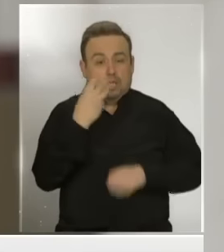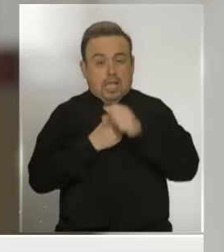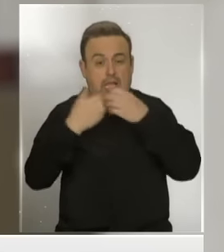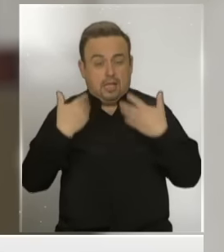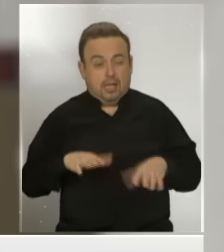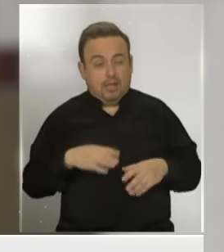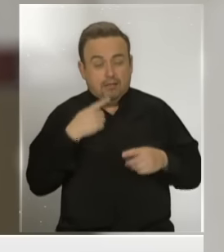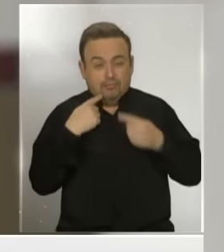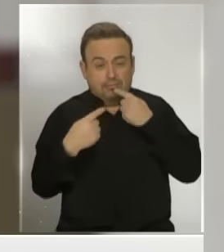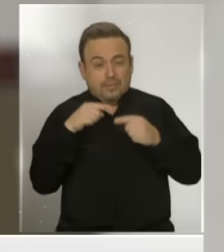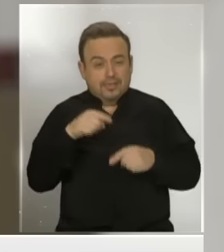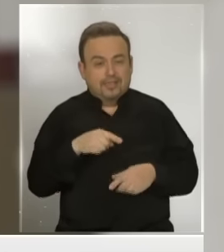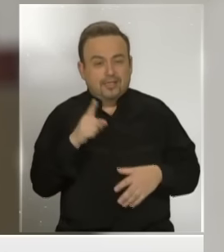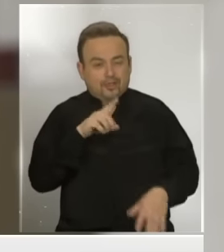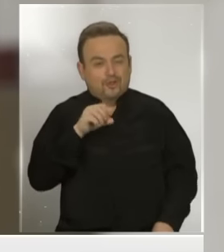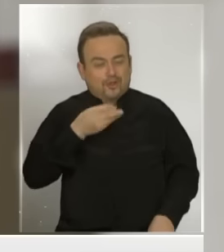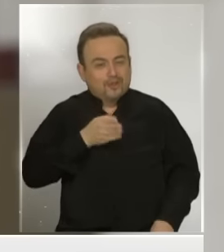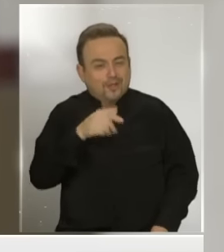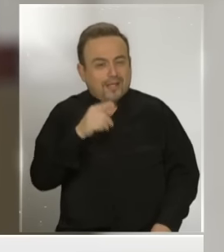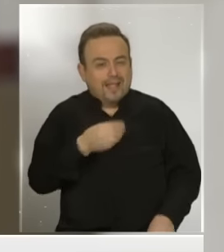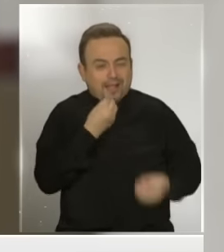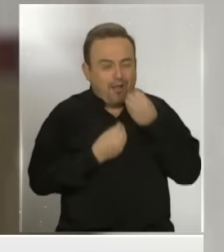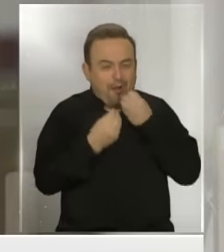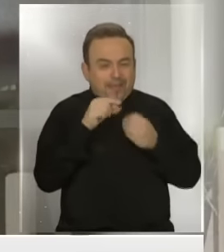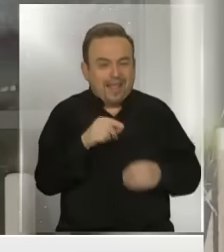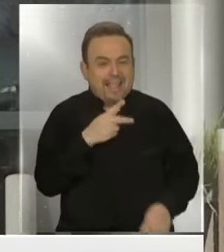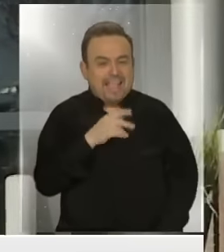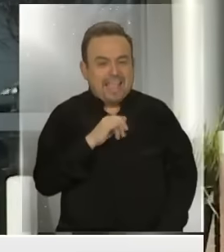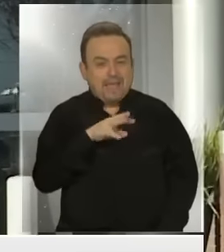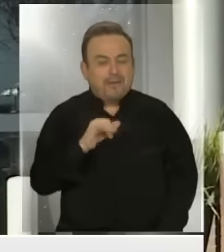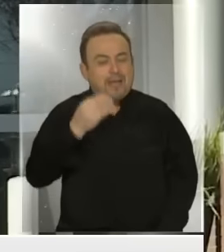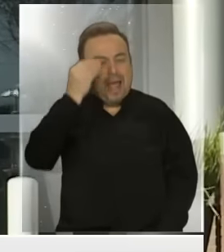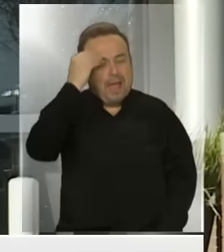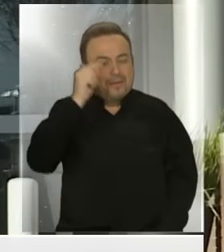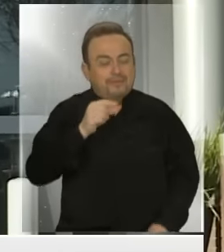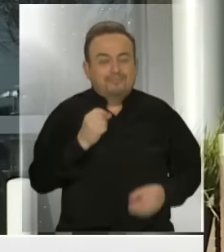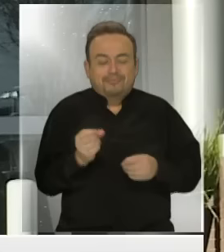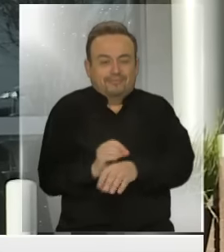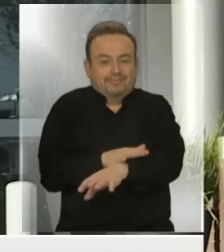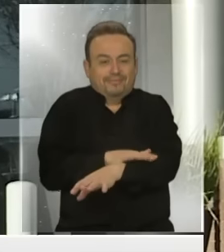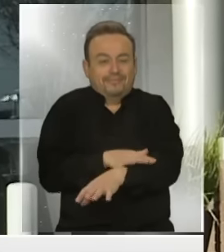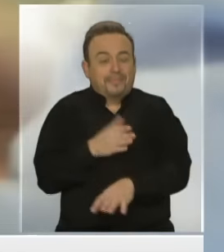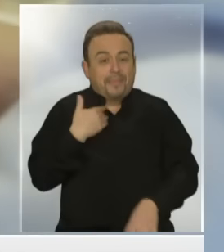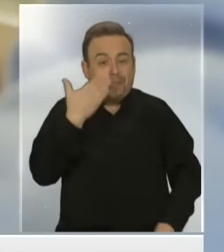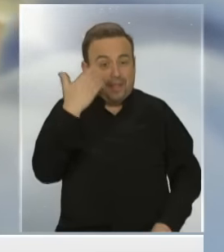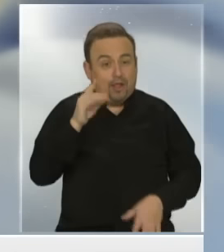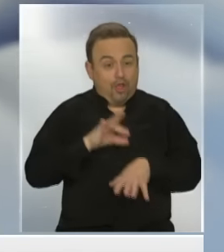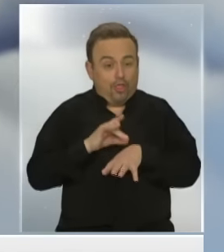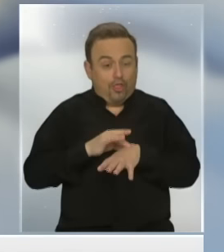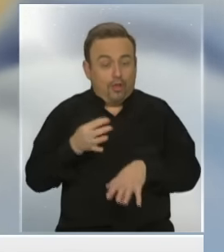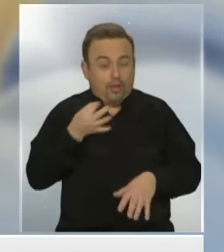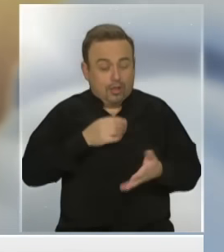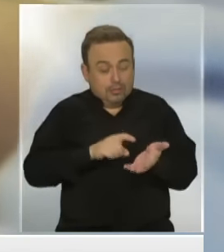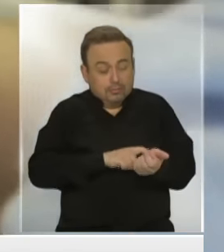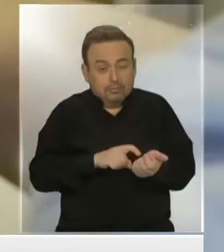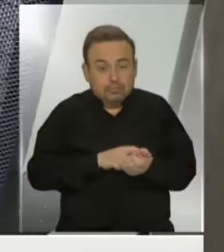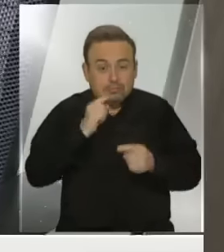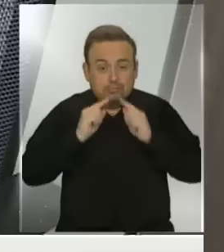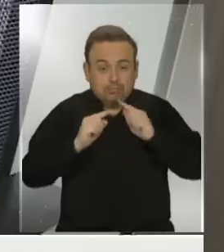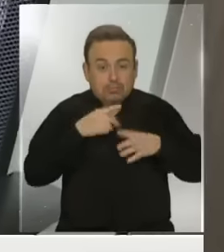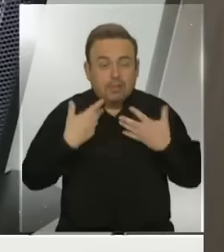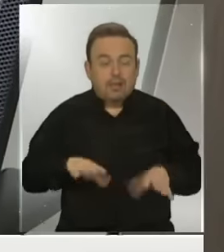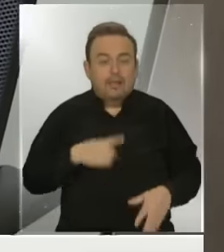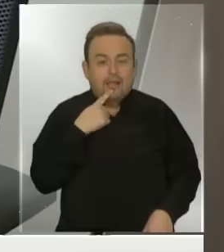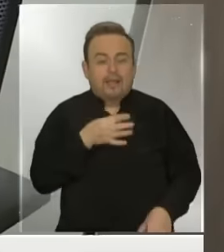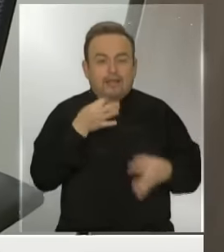del reportaje, Sonia sigue consumiendo kiwi. Aún recuerda la emoción que sintió el día que la doctora analizó sus exámenes y